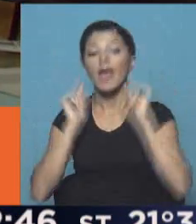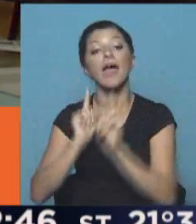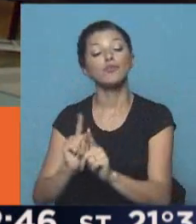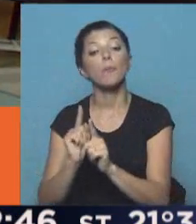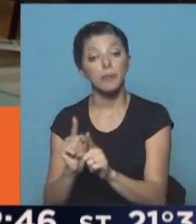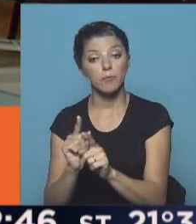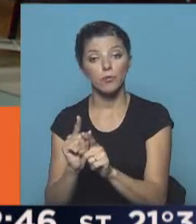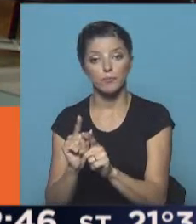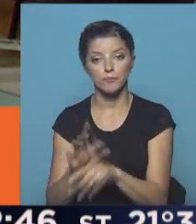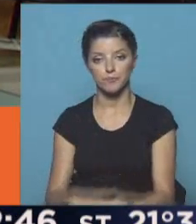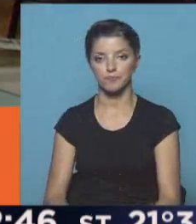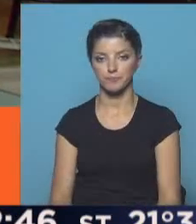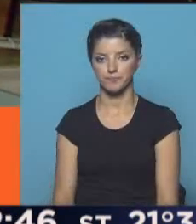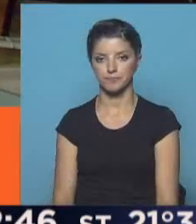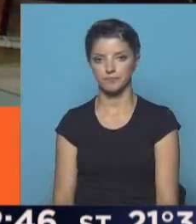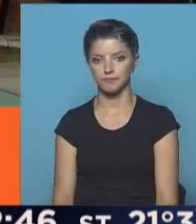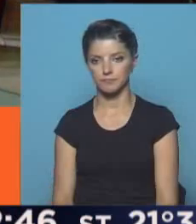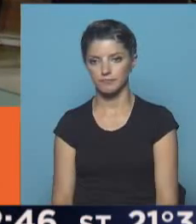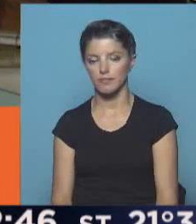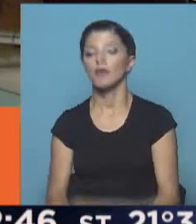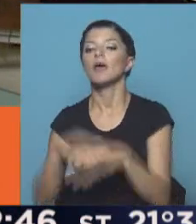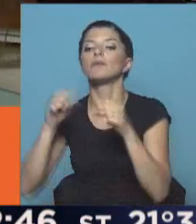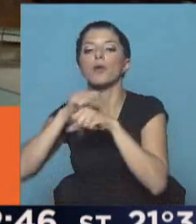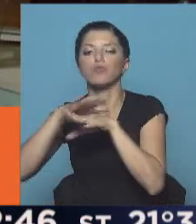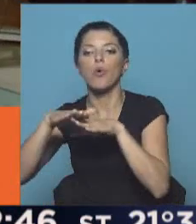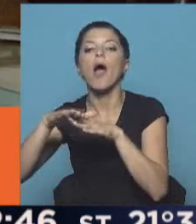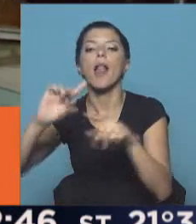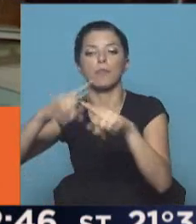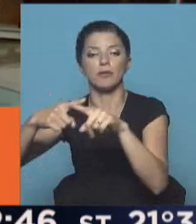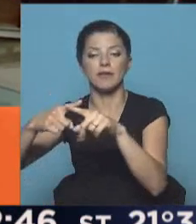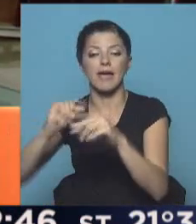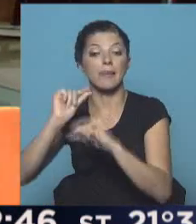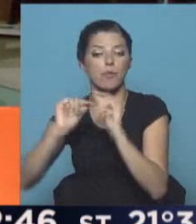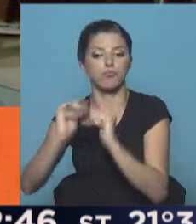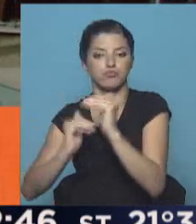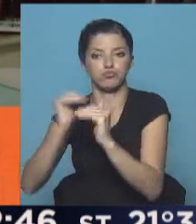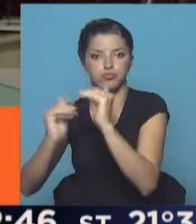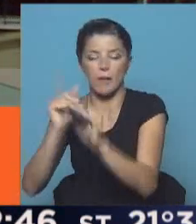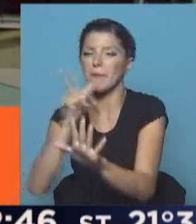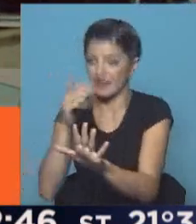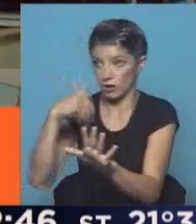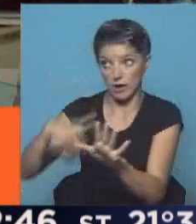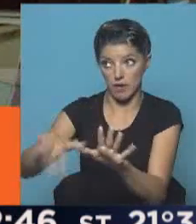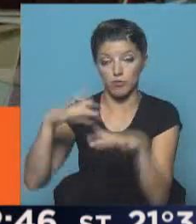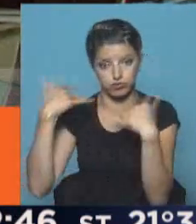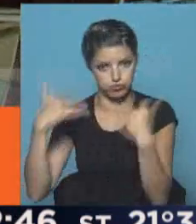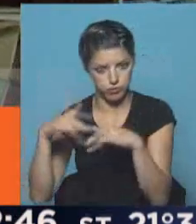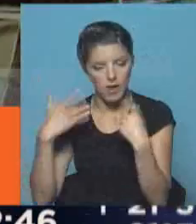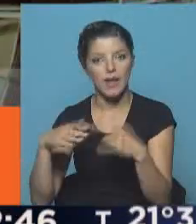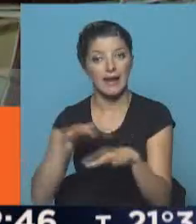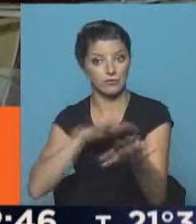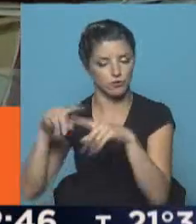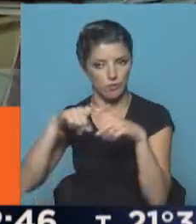para desarrollar una polarización política que va escalando. Y yo creo que estamos llegando justamente al punto álgido de